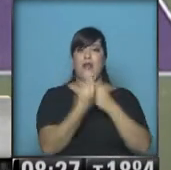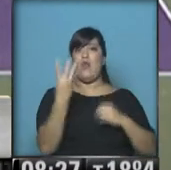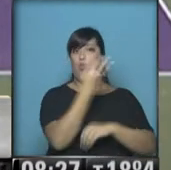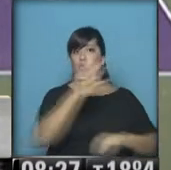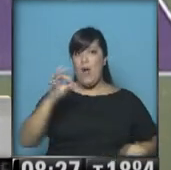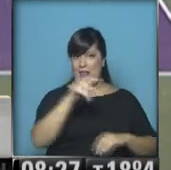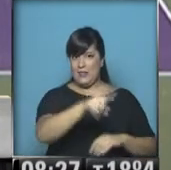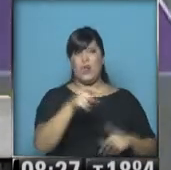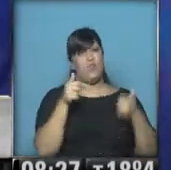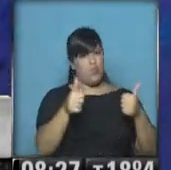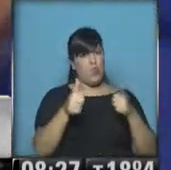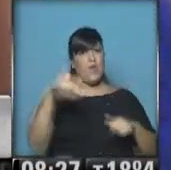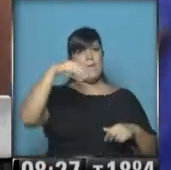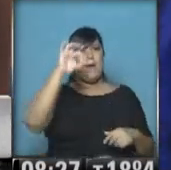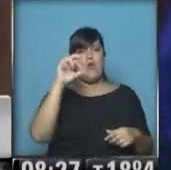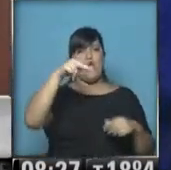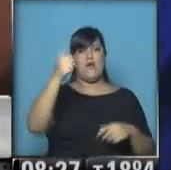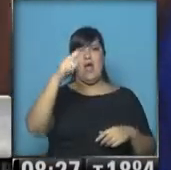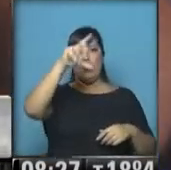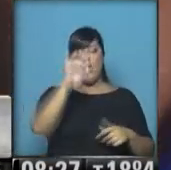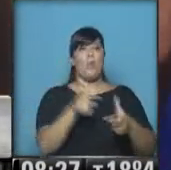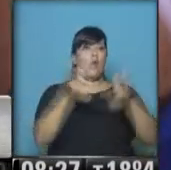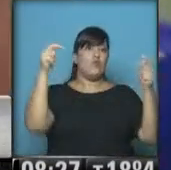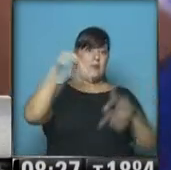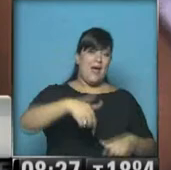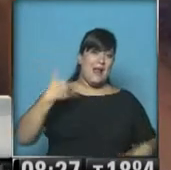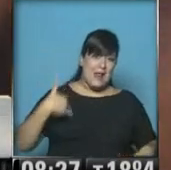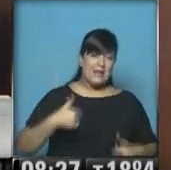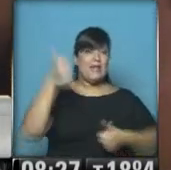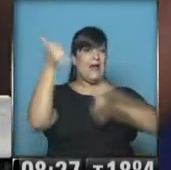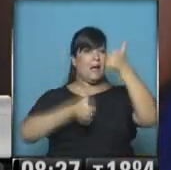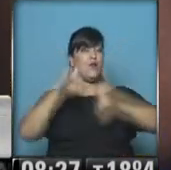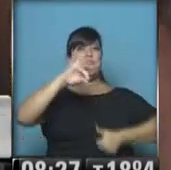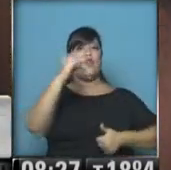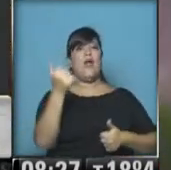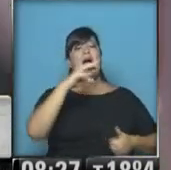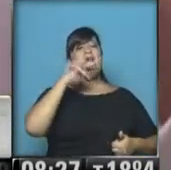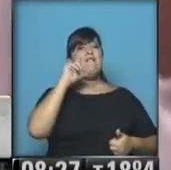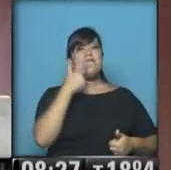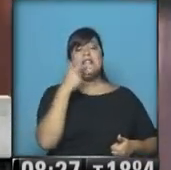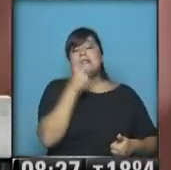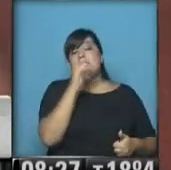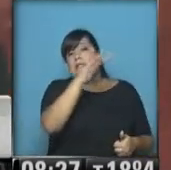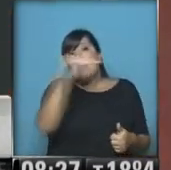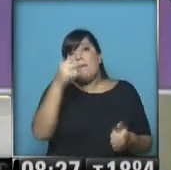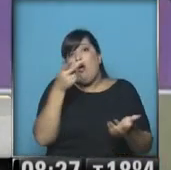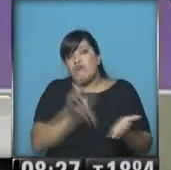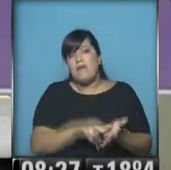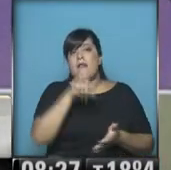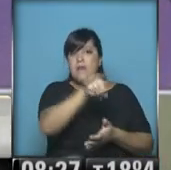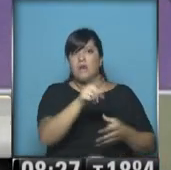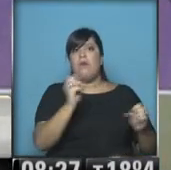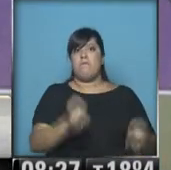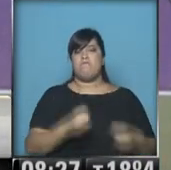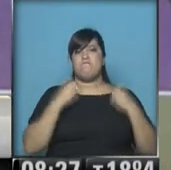raqueta Pico Mónaco, que por suerte para la Argentina, para la Davis, si es que vuelve a ser convocado, es una